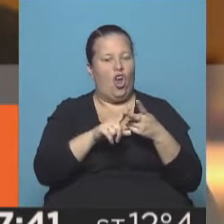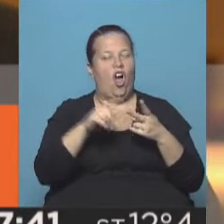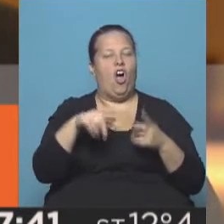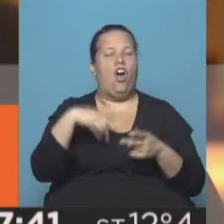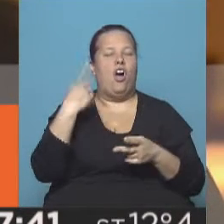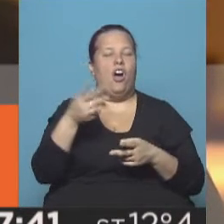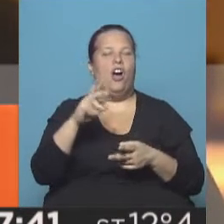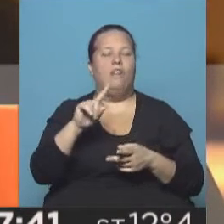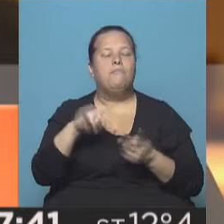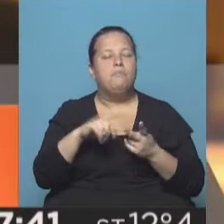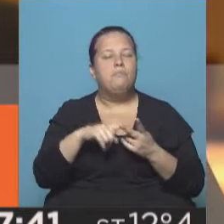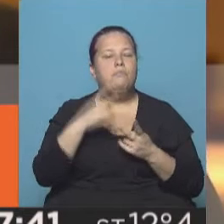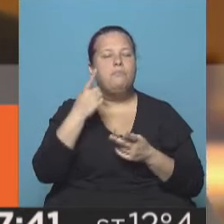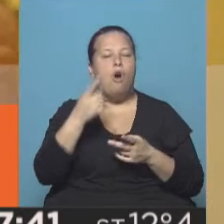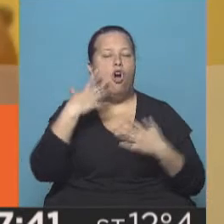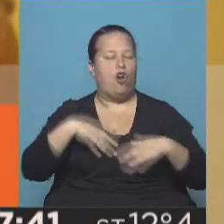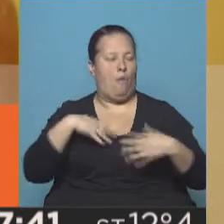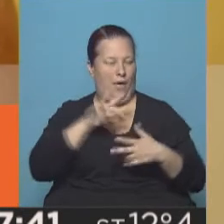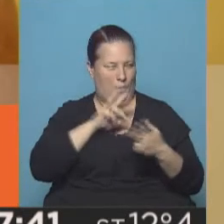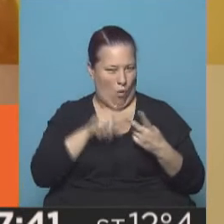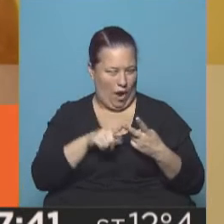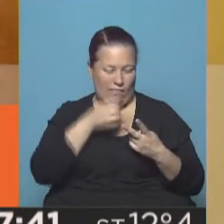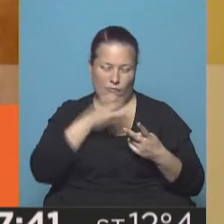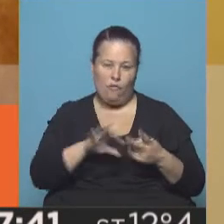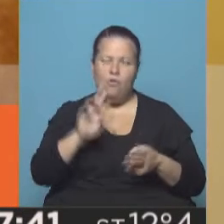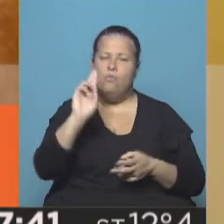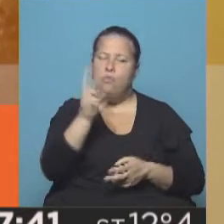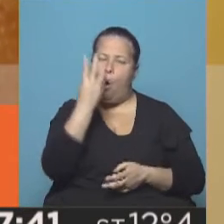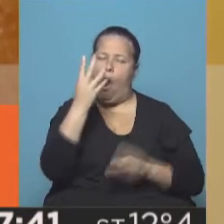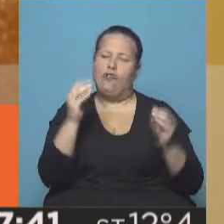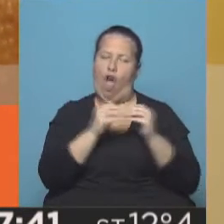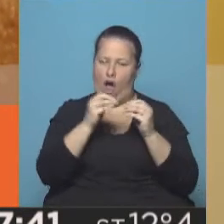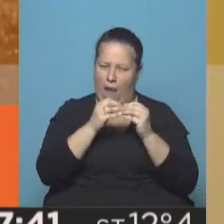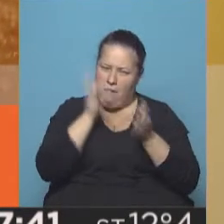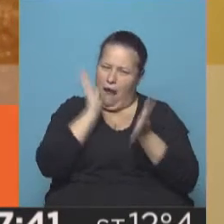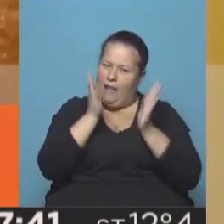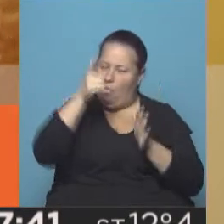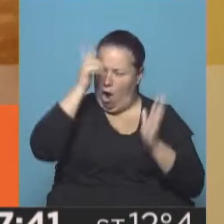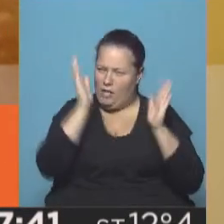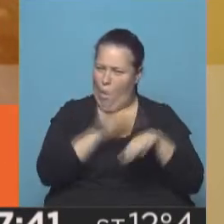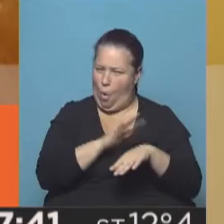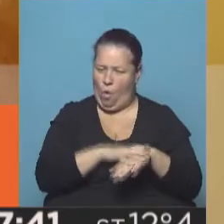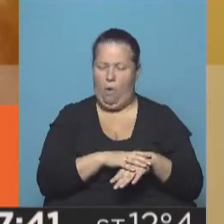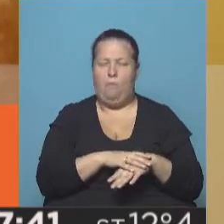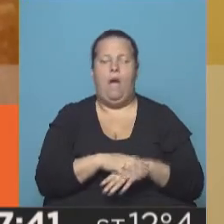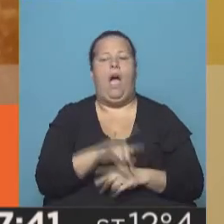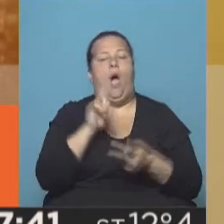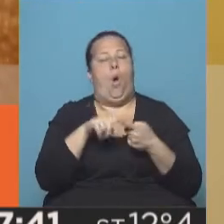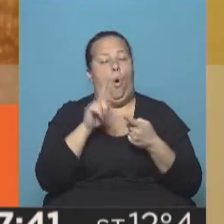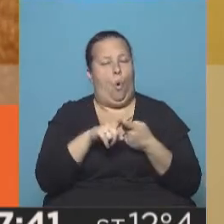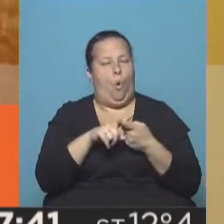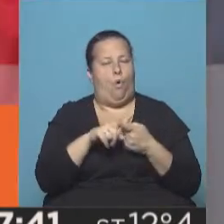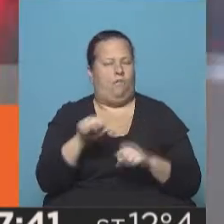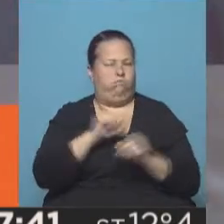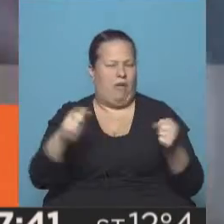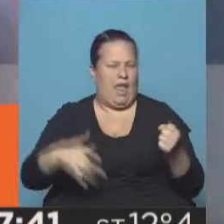por vestir ropa femenina. Se me murieron 4 compañeras por maltrato a la policía. Una porque le